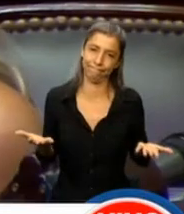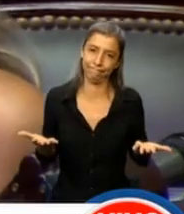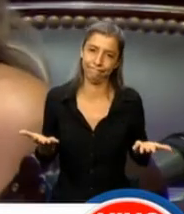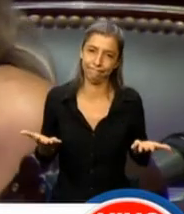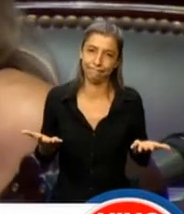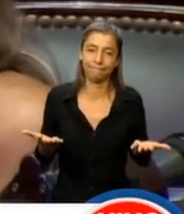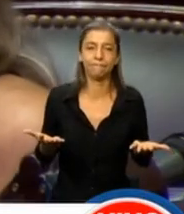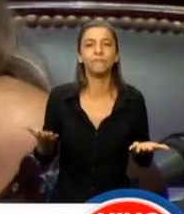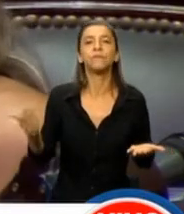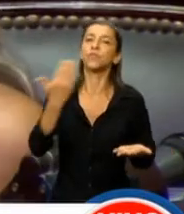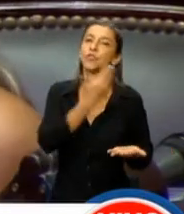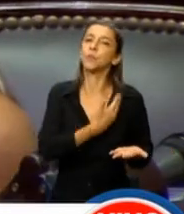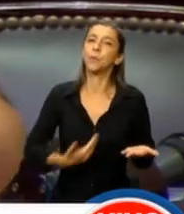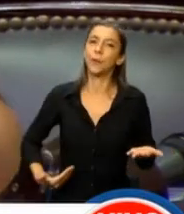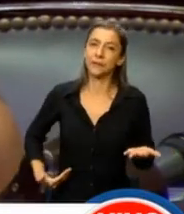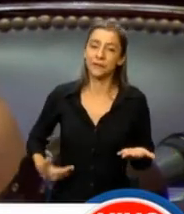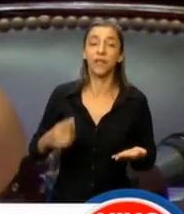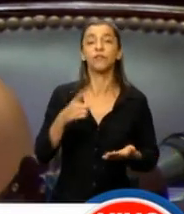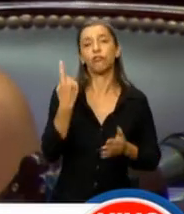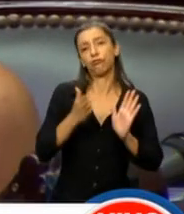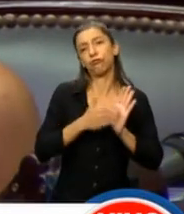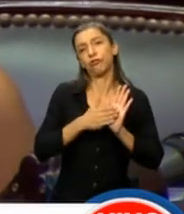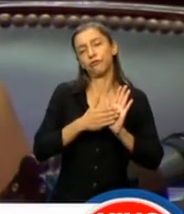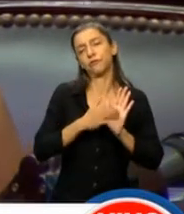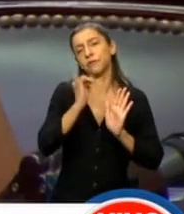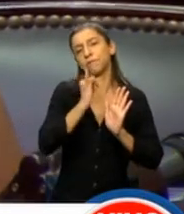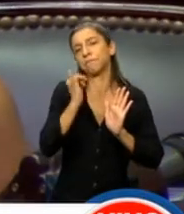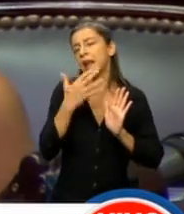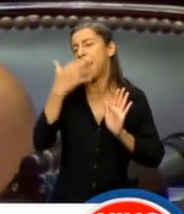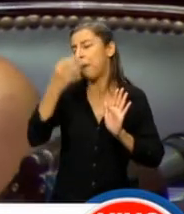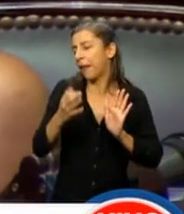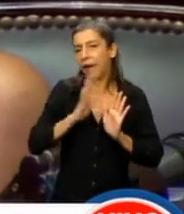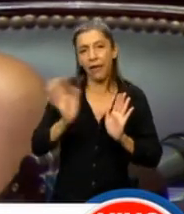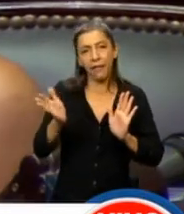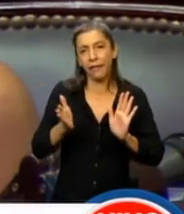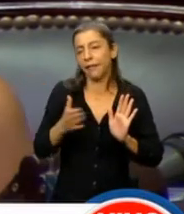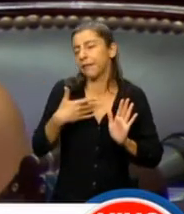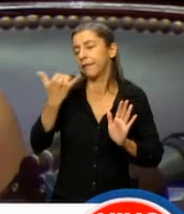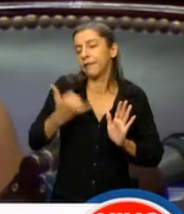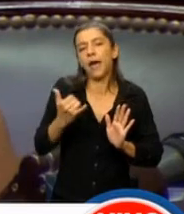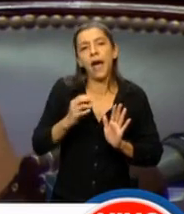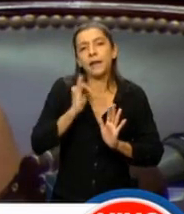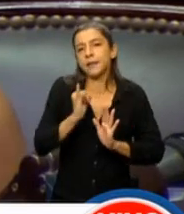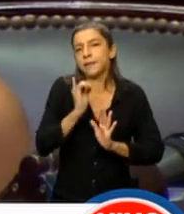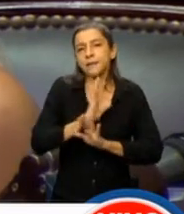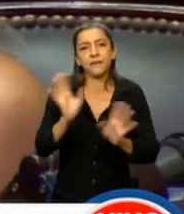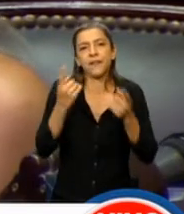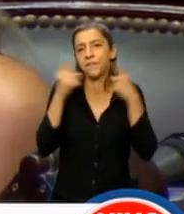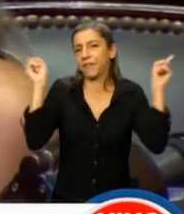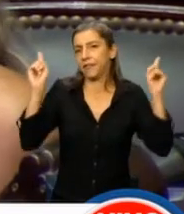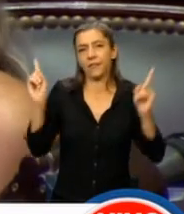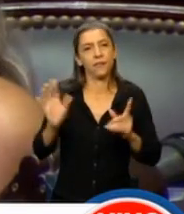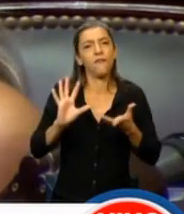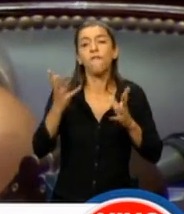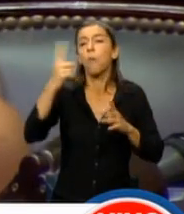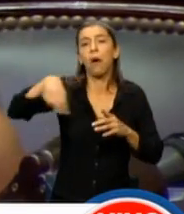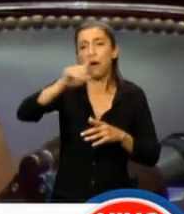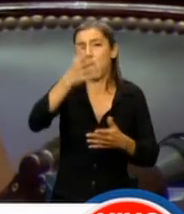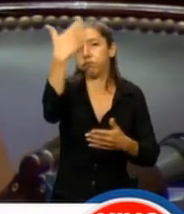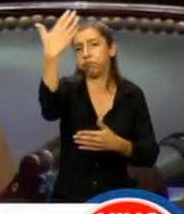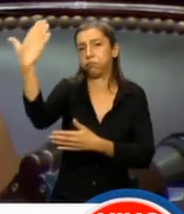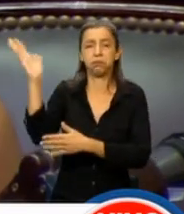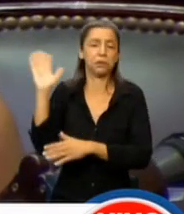presidente, nuestros fundamentos son muy diferentes a los que se han expresado acá, muy diferentes a lo